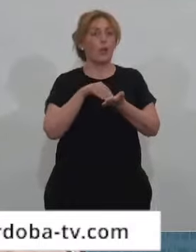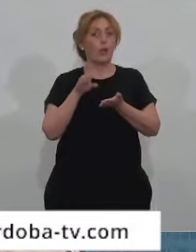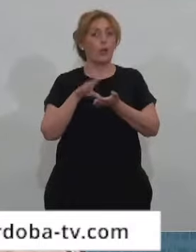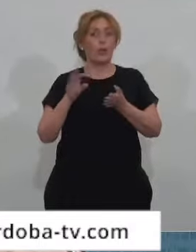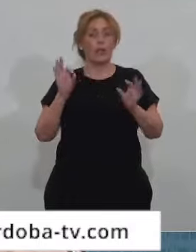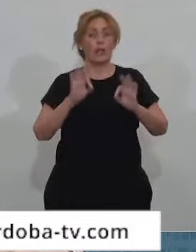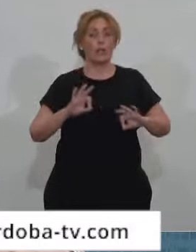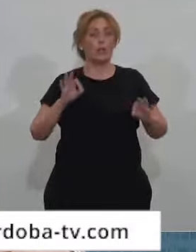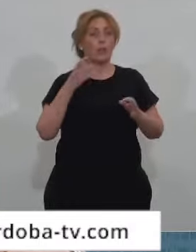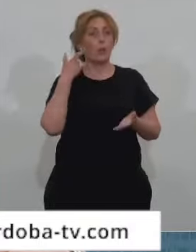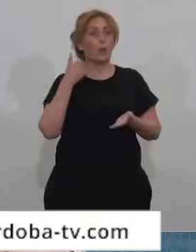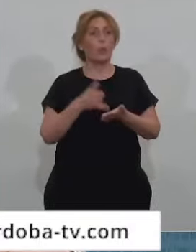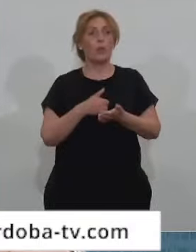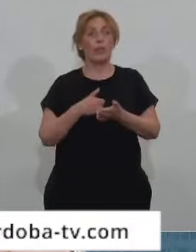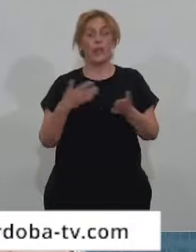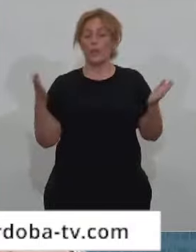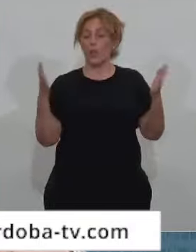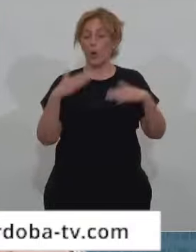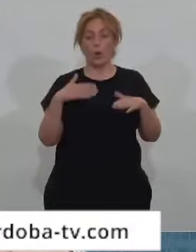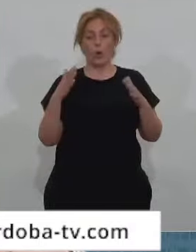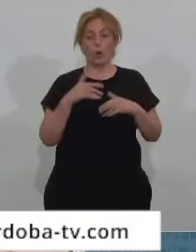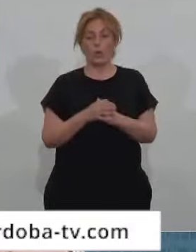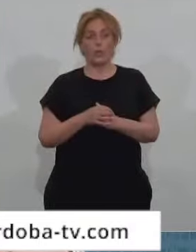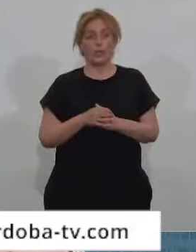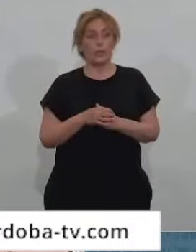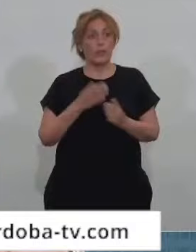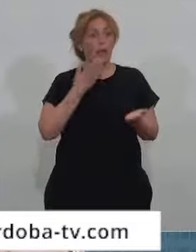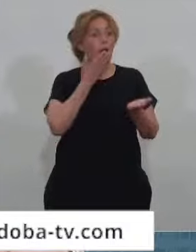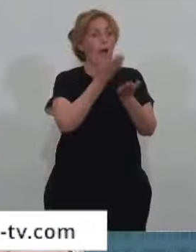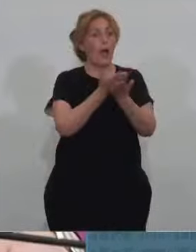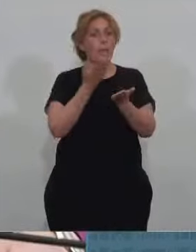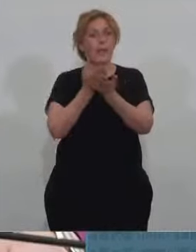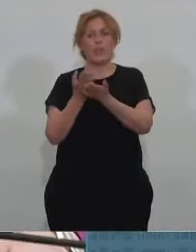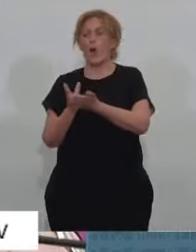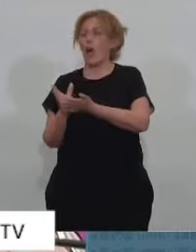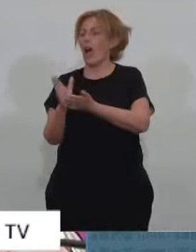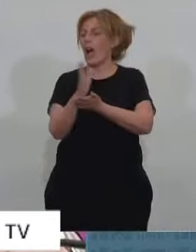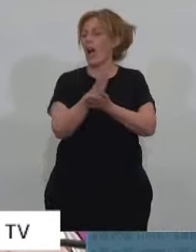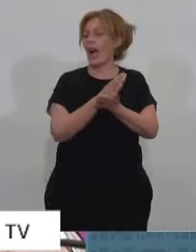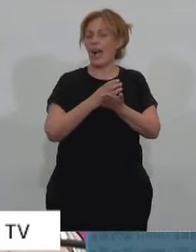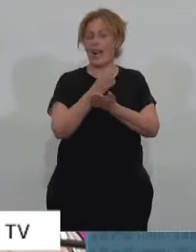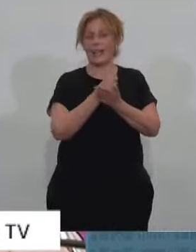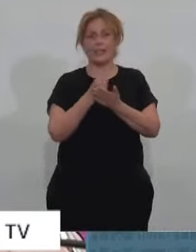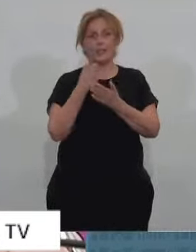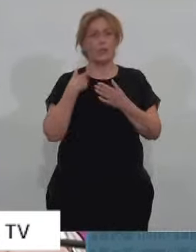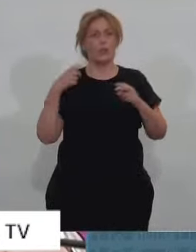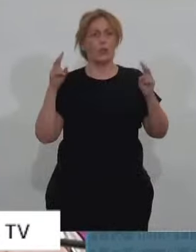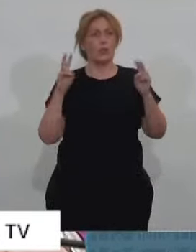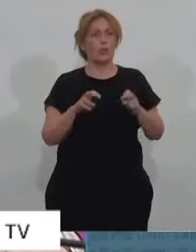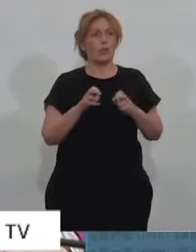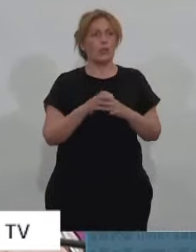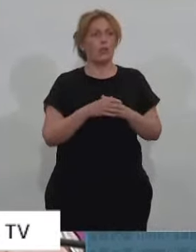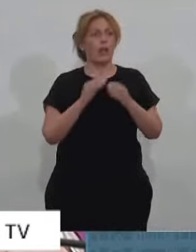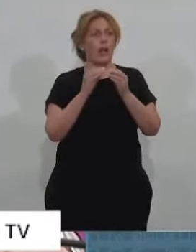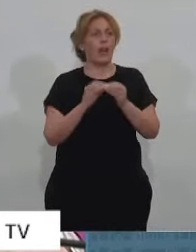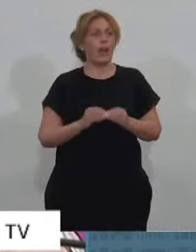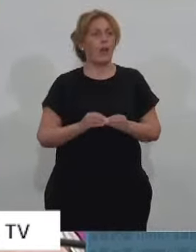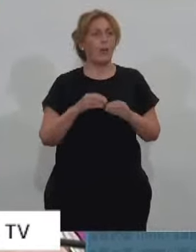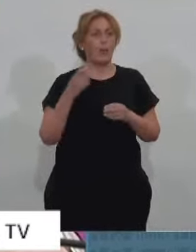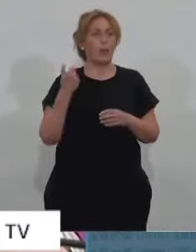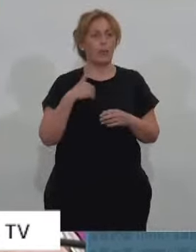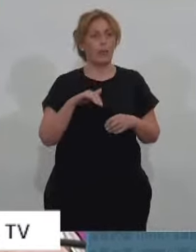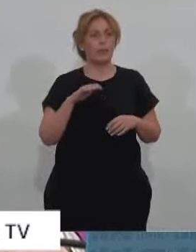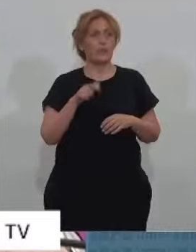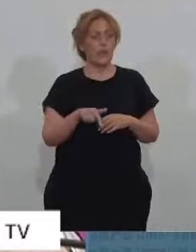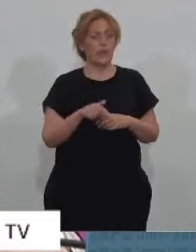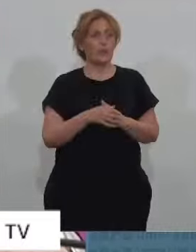el mundo, que incluso en el inicial que nosotros habíamos elaborado, que llevamos a la mesa de negociación para poner en conocimiento de los